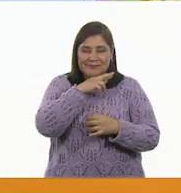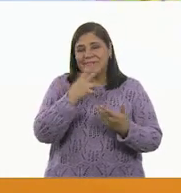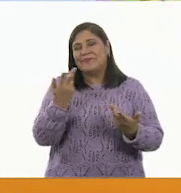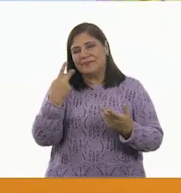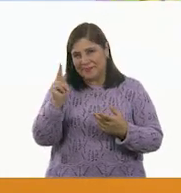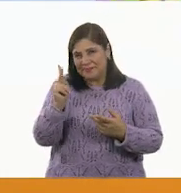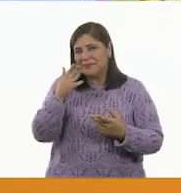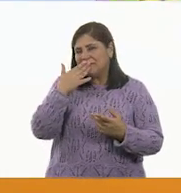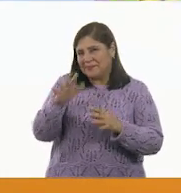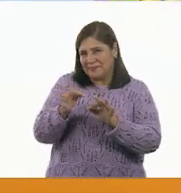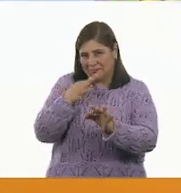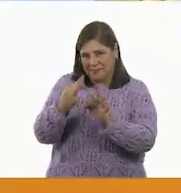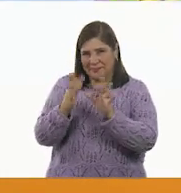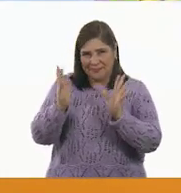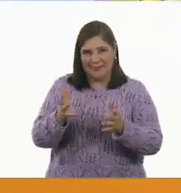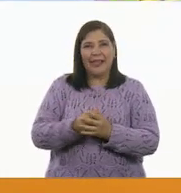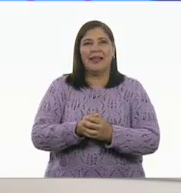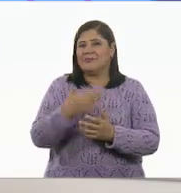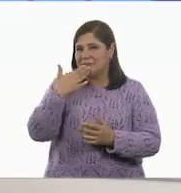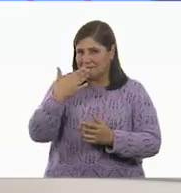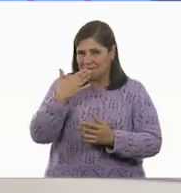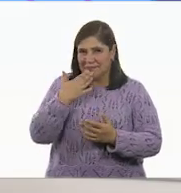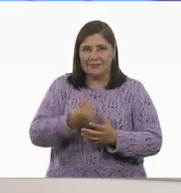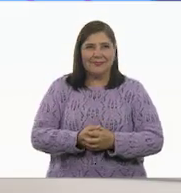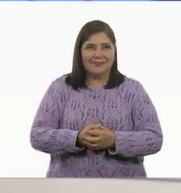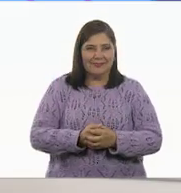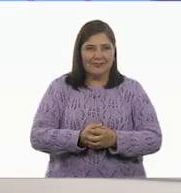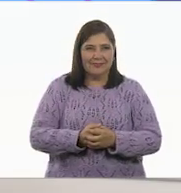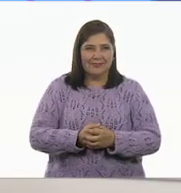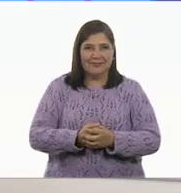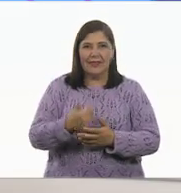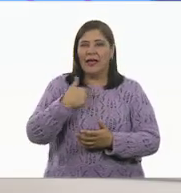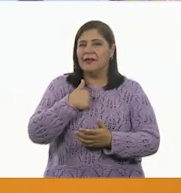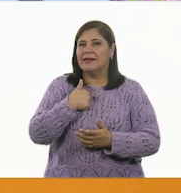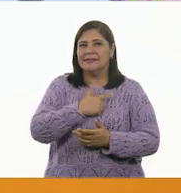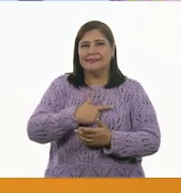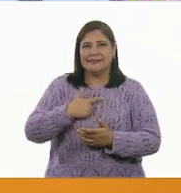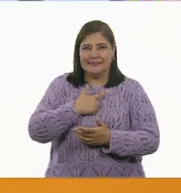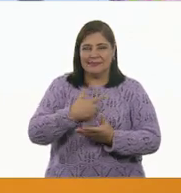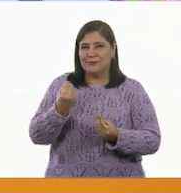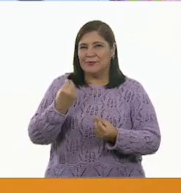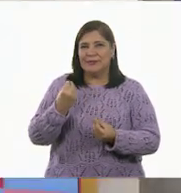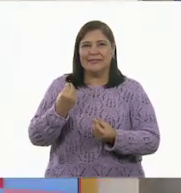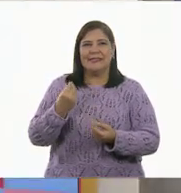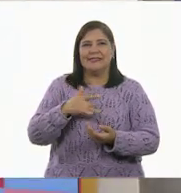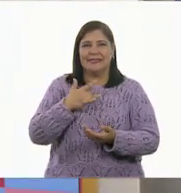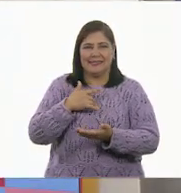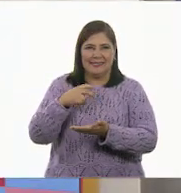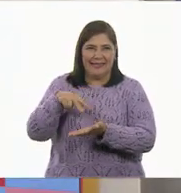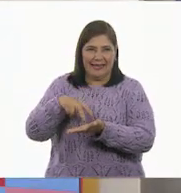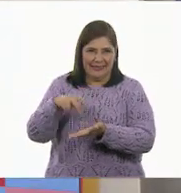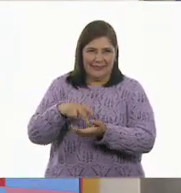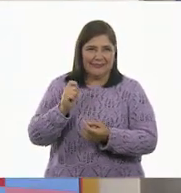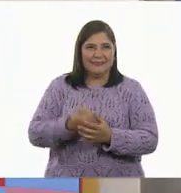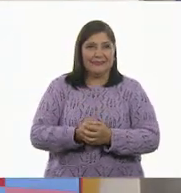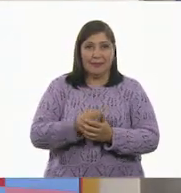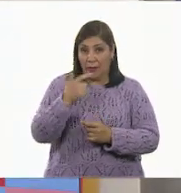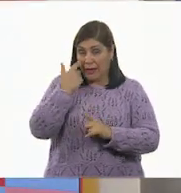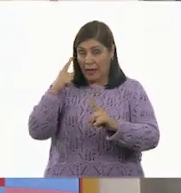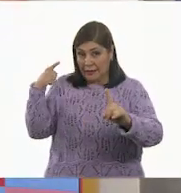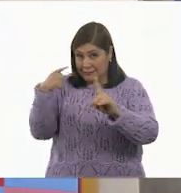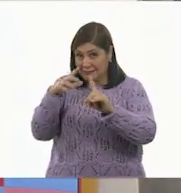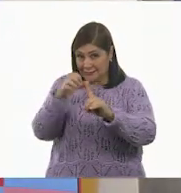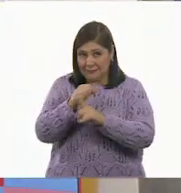¿no? Pero lo logramos. Estamos. Estamos bien. A mí me gusta mucho saltar la cuerda. ¿Ah, sí? Ajá. ¿Quieres probar este reto?